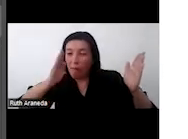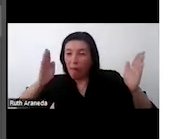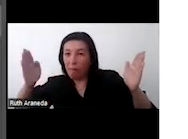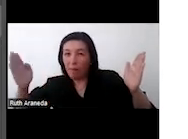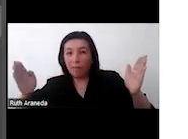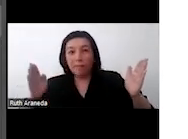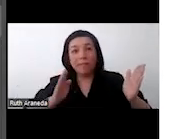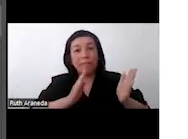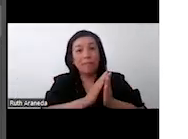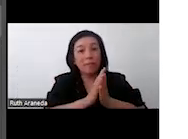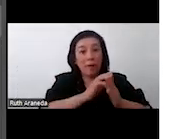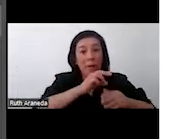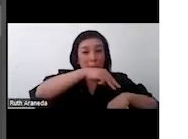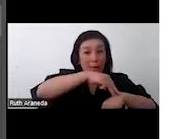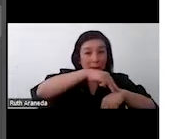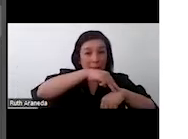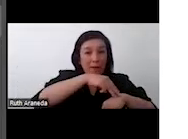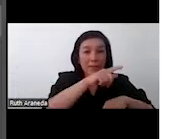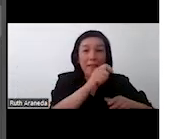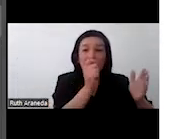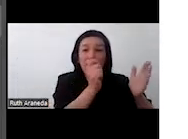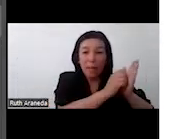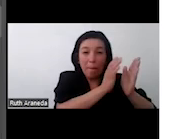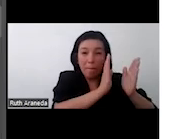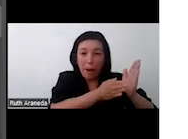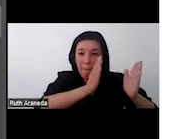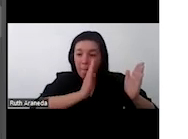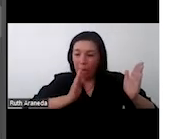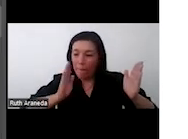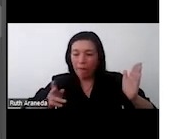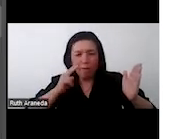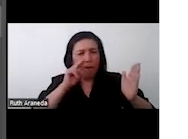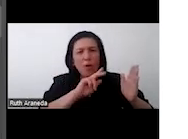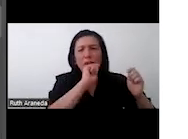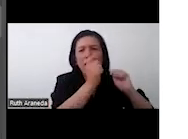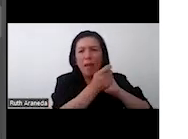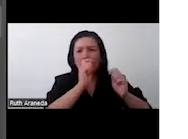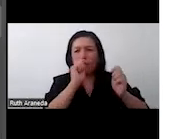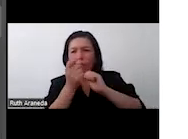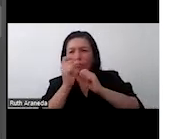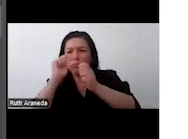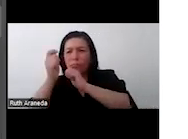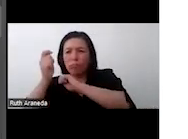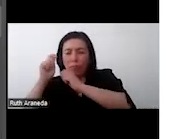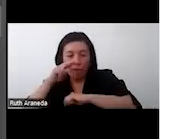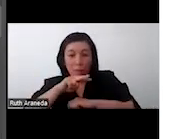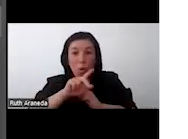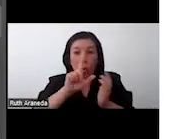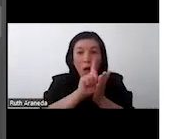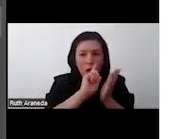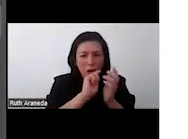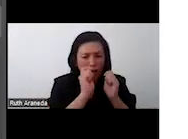Marga Marga, lo cual fue generando, digamos, distintos cambios en el lugar,